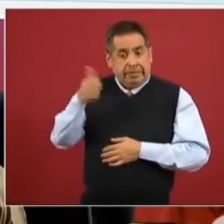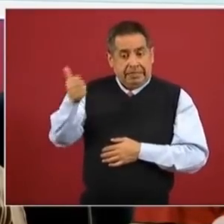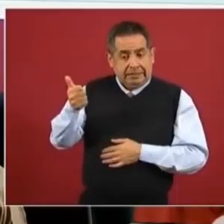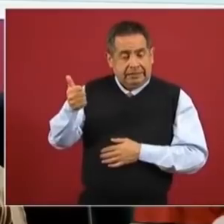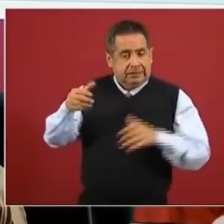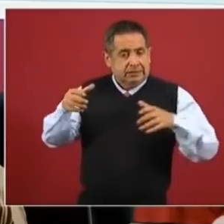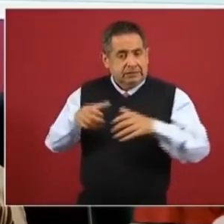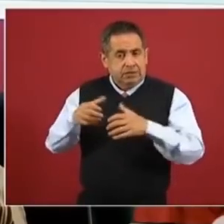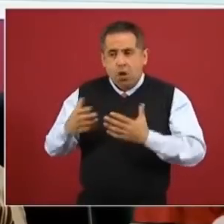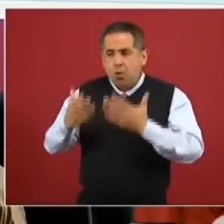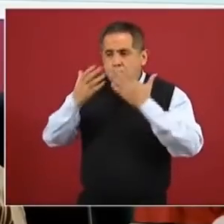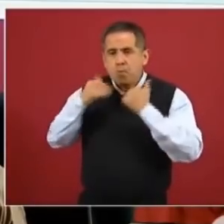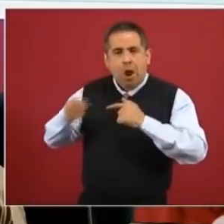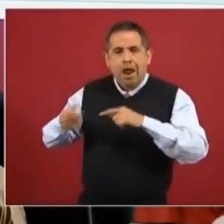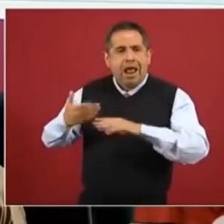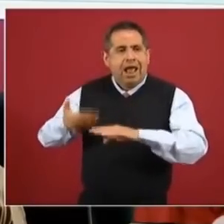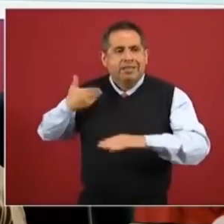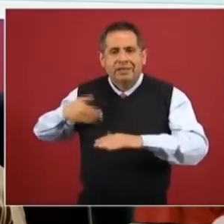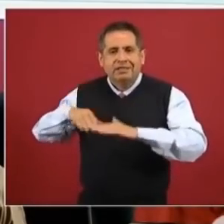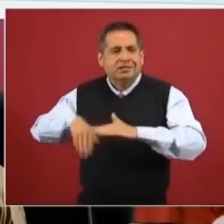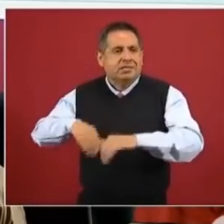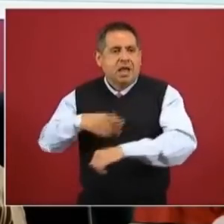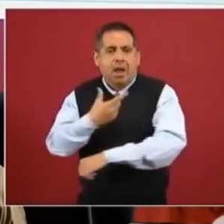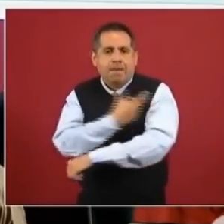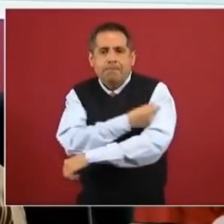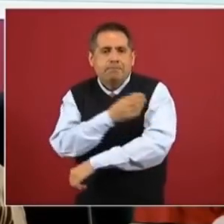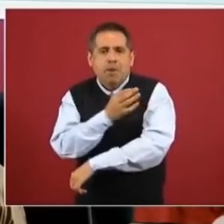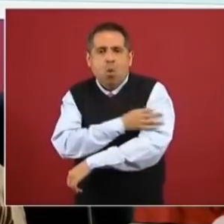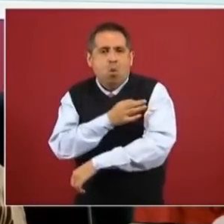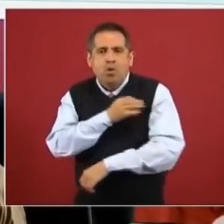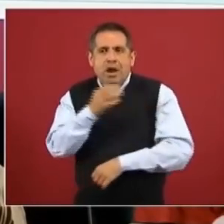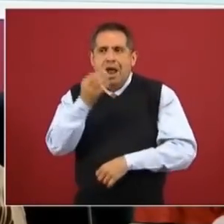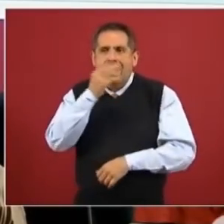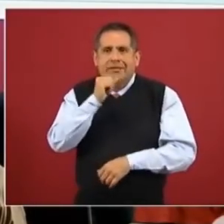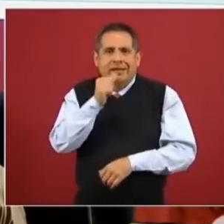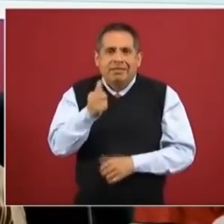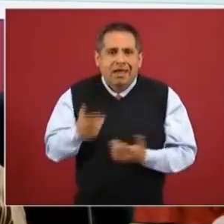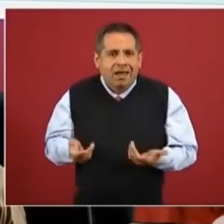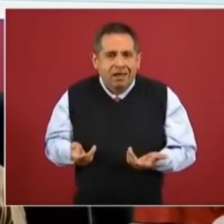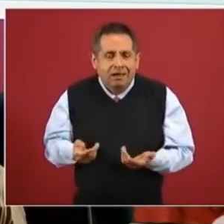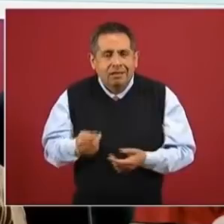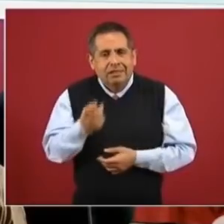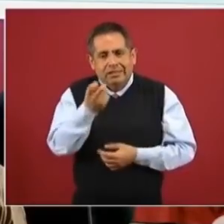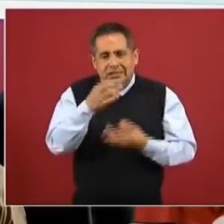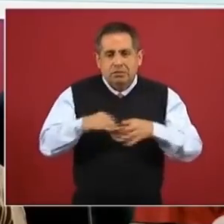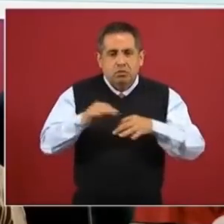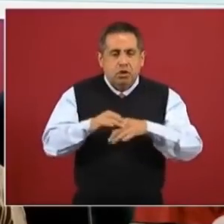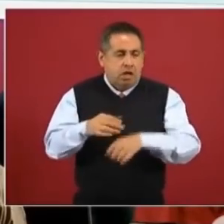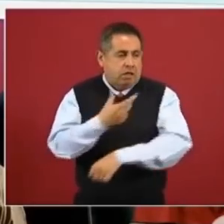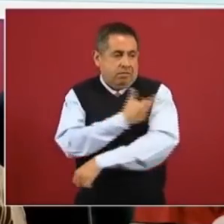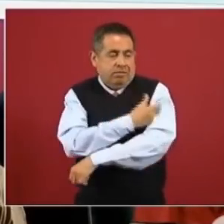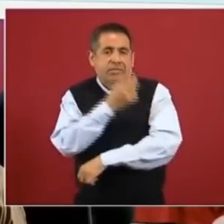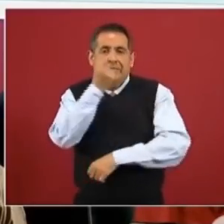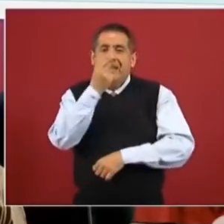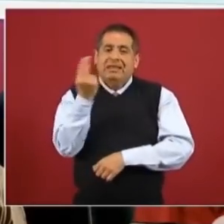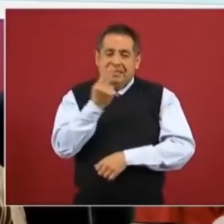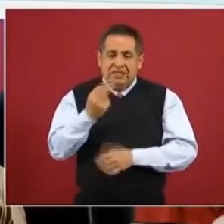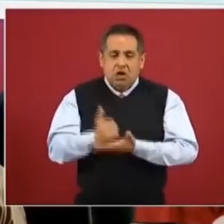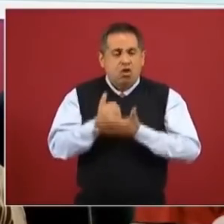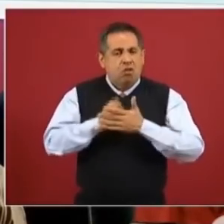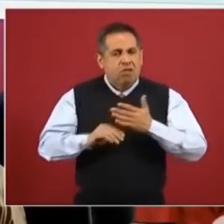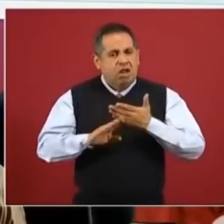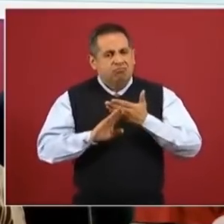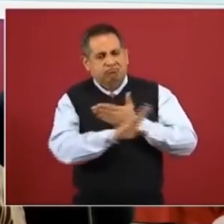casos no contaba con antecedente vacunal, y esto es importante. ¿Por qué? Porque las vacunas previenen, ¿sí? La vacuna